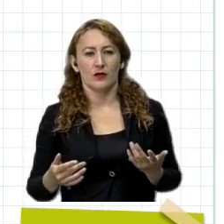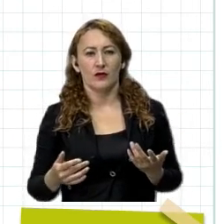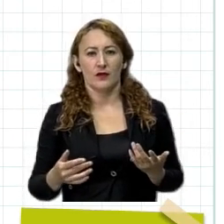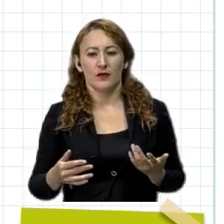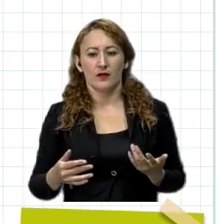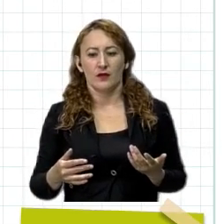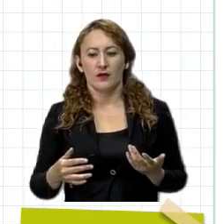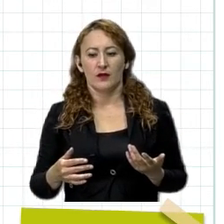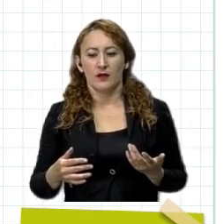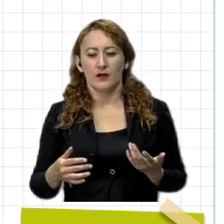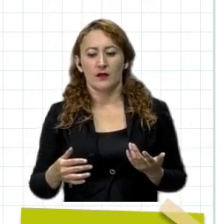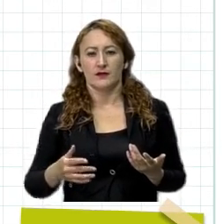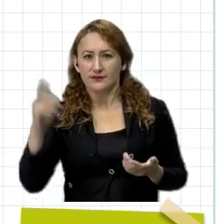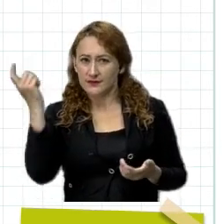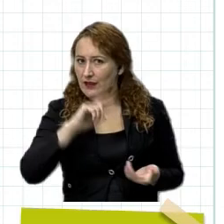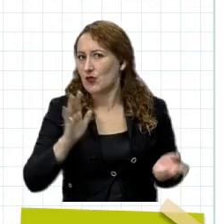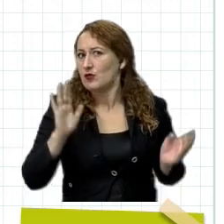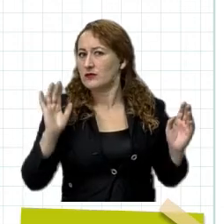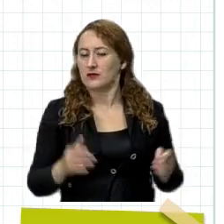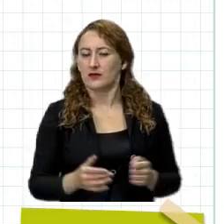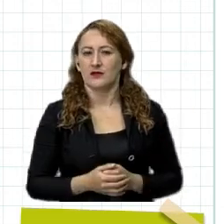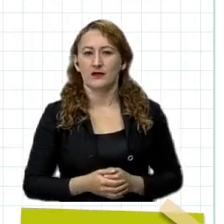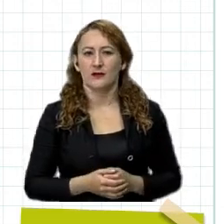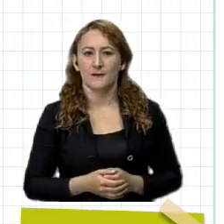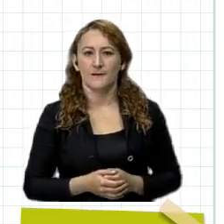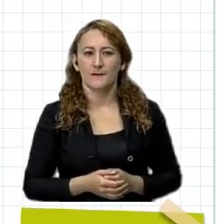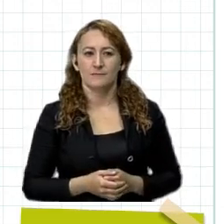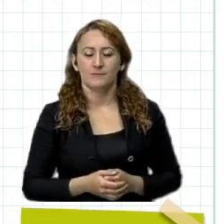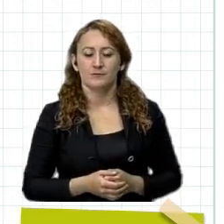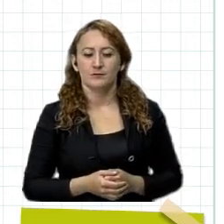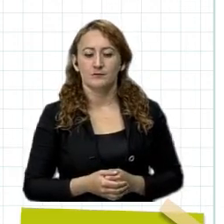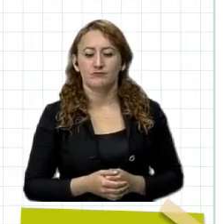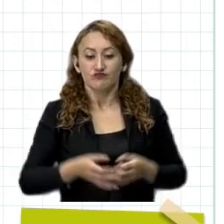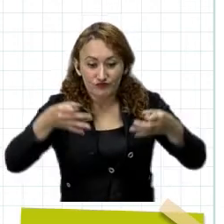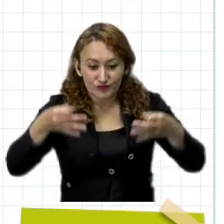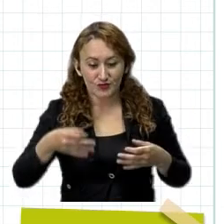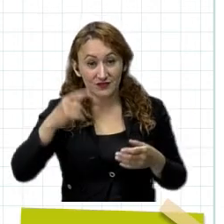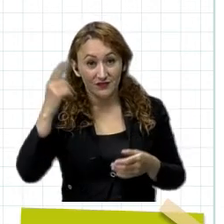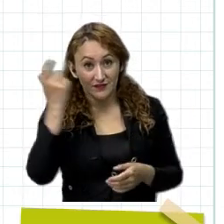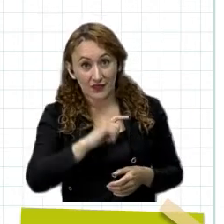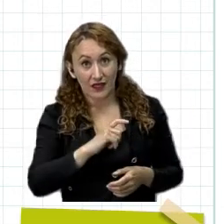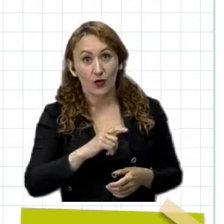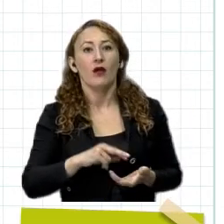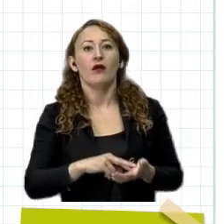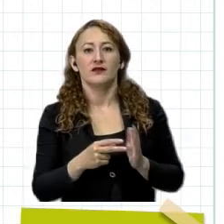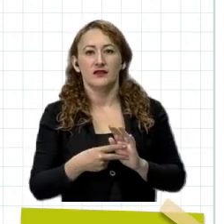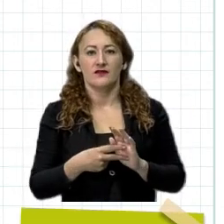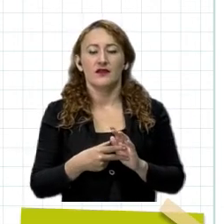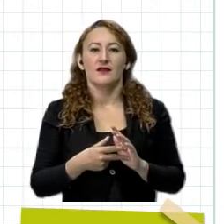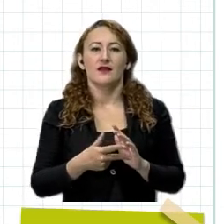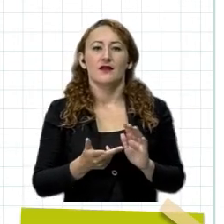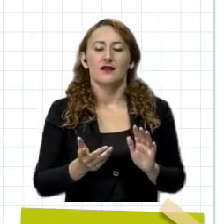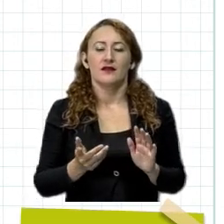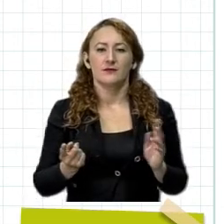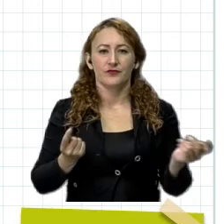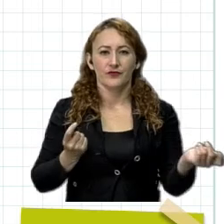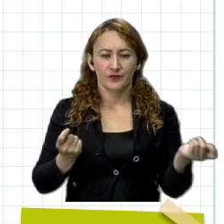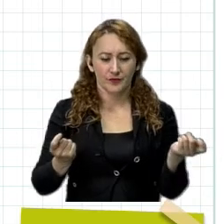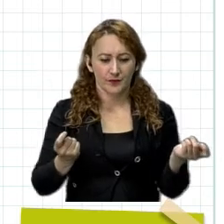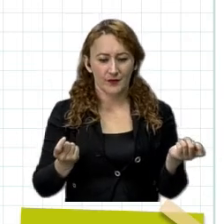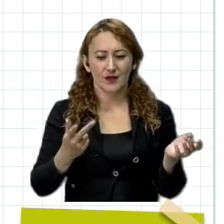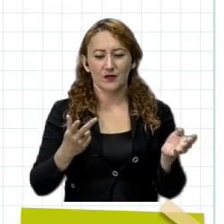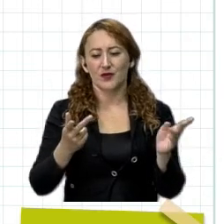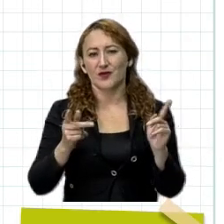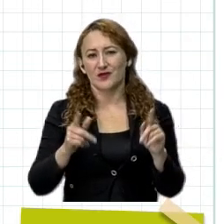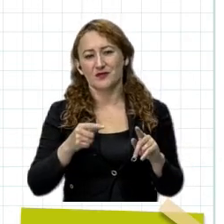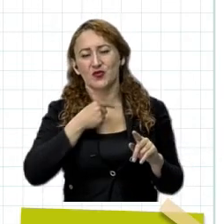grandilocuentes universitarias, que tome en serio. Y tomar en serio es tomarla con la mayor delicadeza y humor para que se